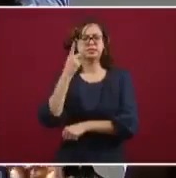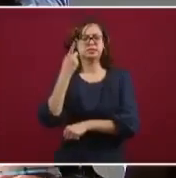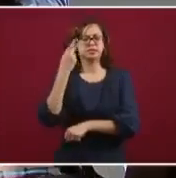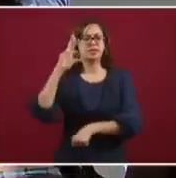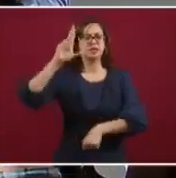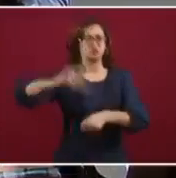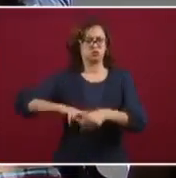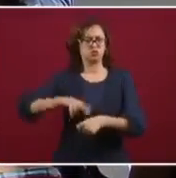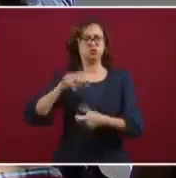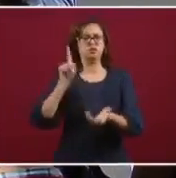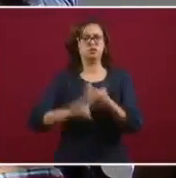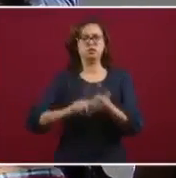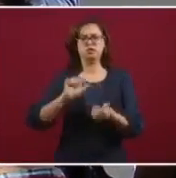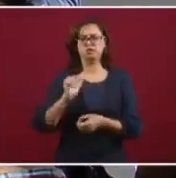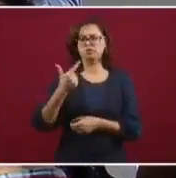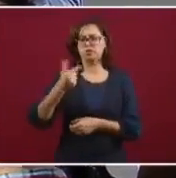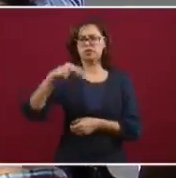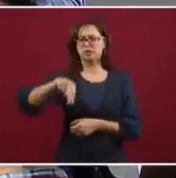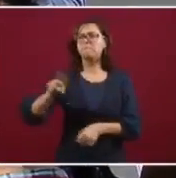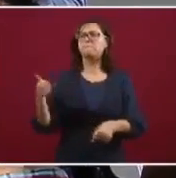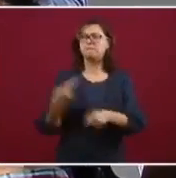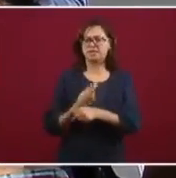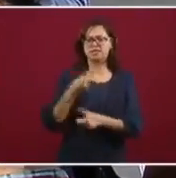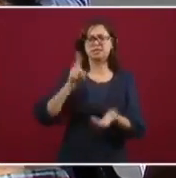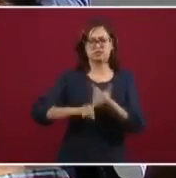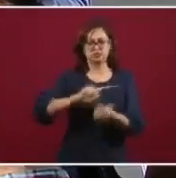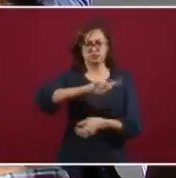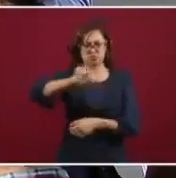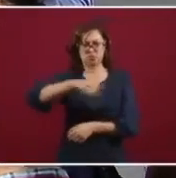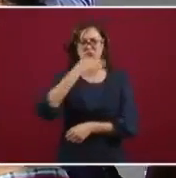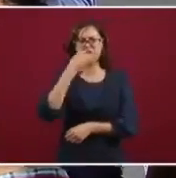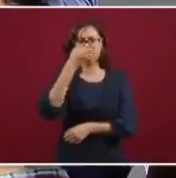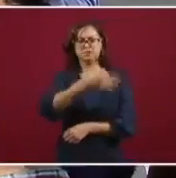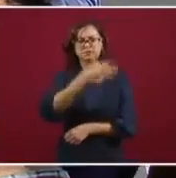archivo, para ver qué está sucediendo y te informamos.